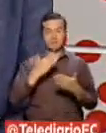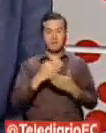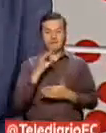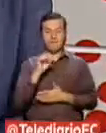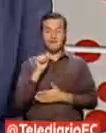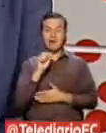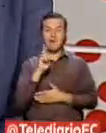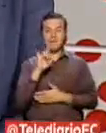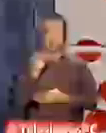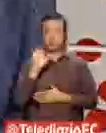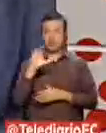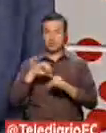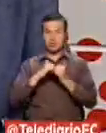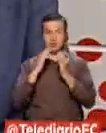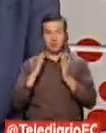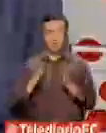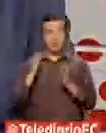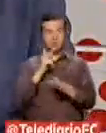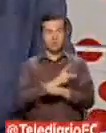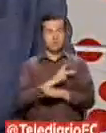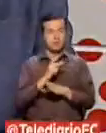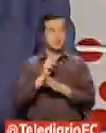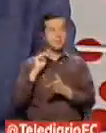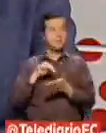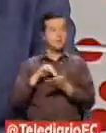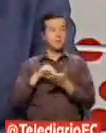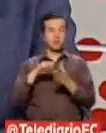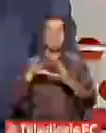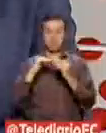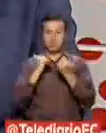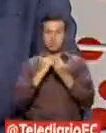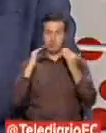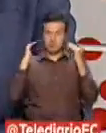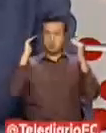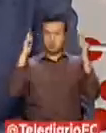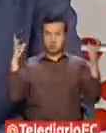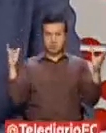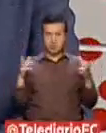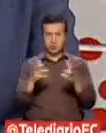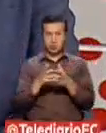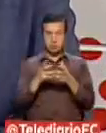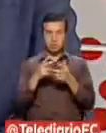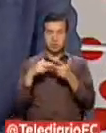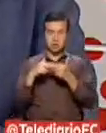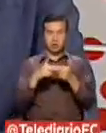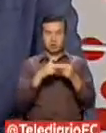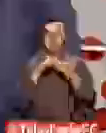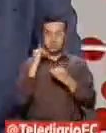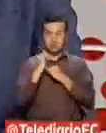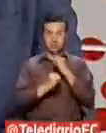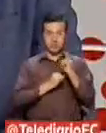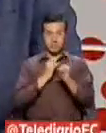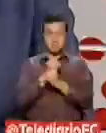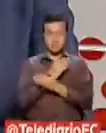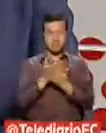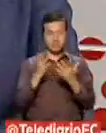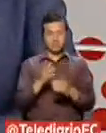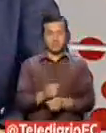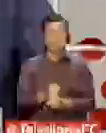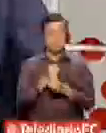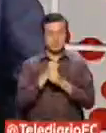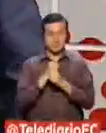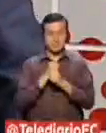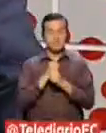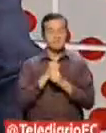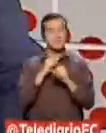Fabricio Villamar, asambleísta por Pichincha, integrante de la Comisión de Soberanía, Integración, Relaciones Internacionales y Seguridad